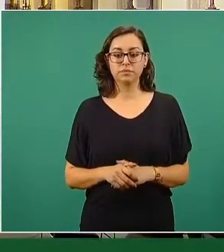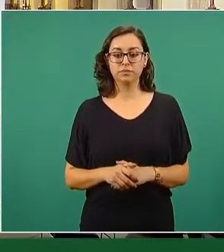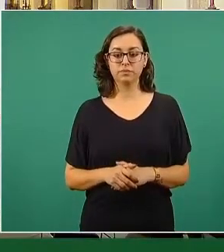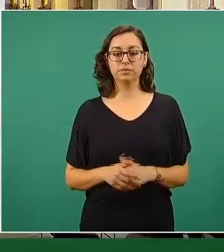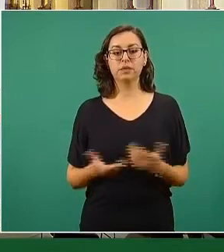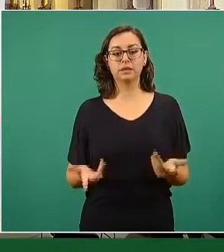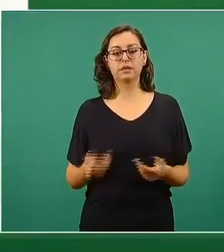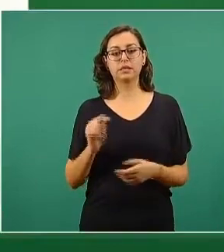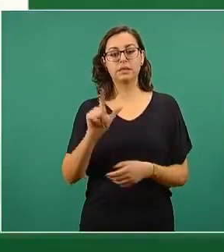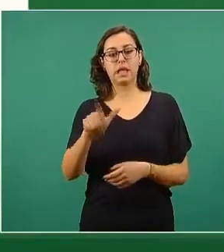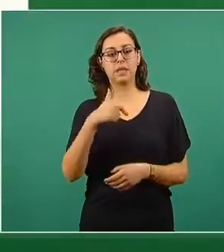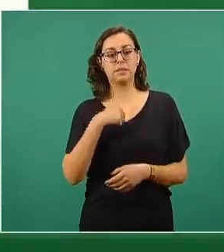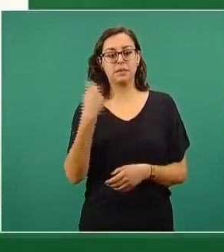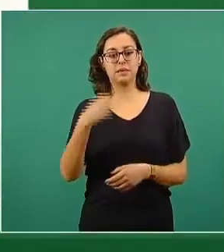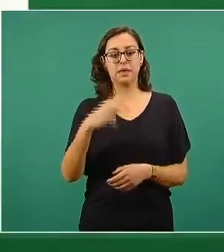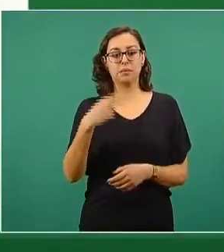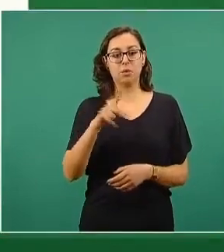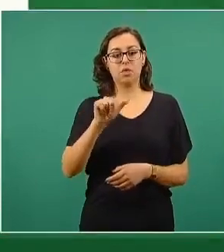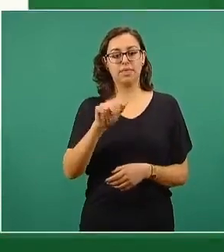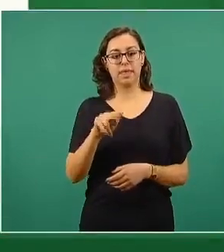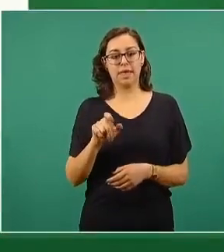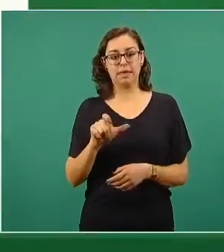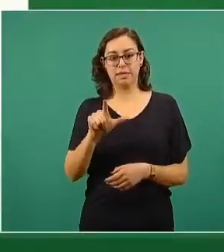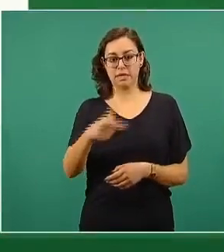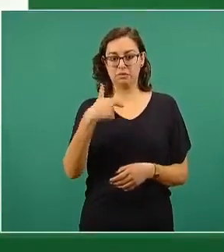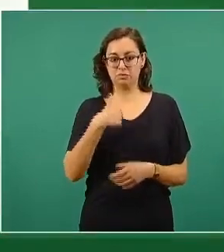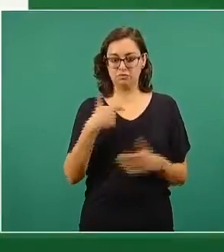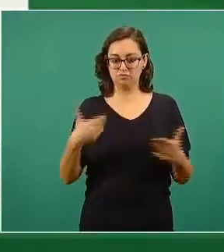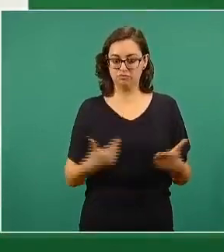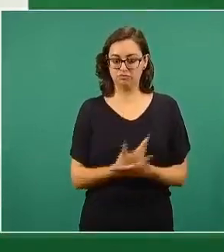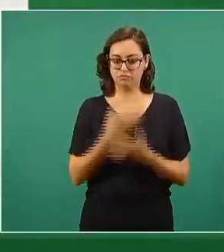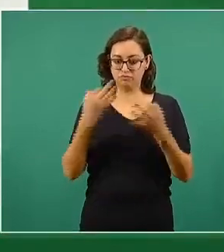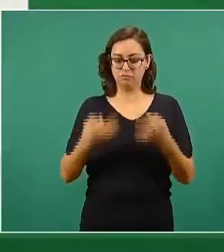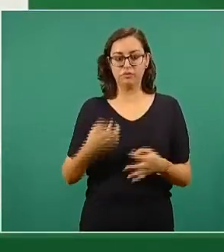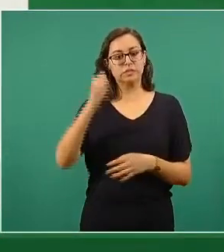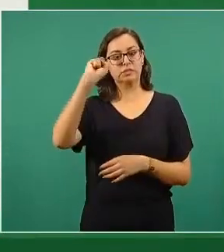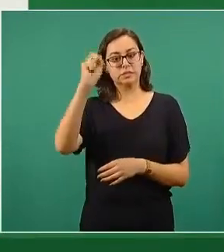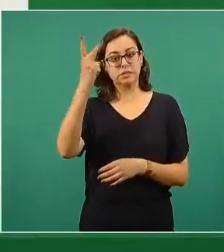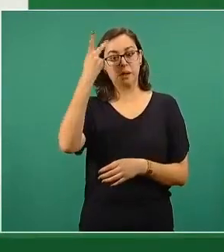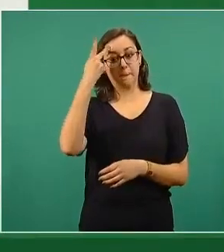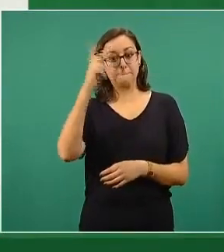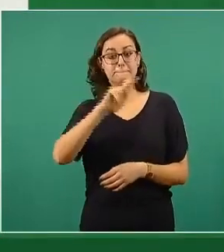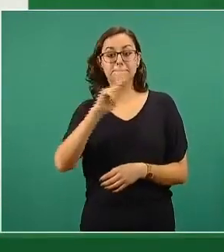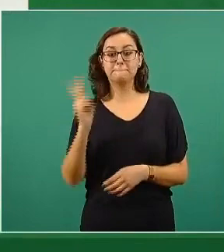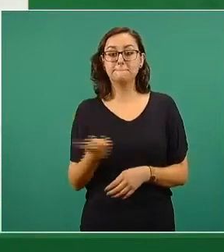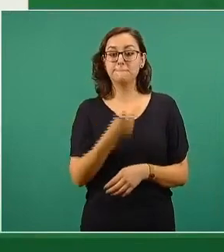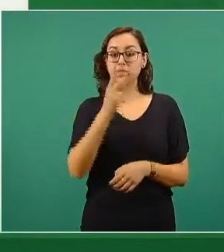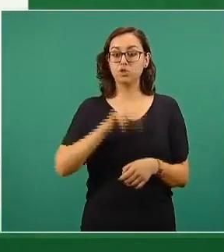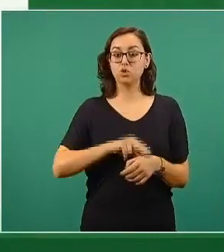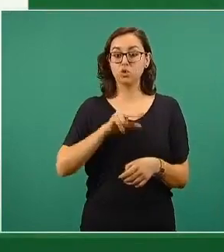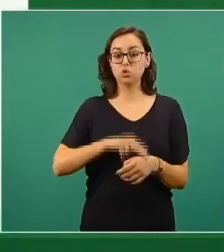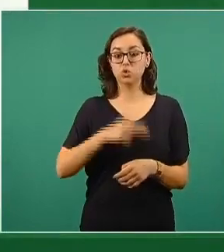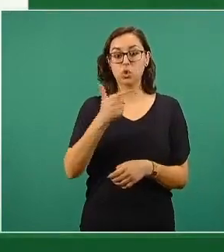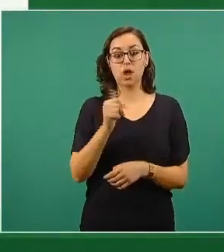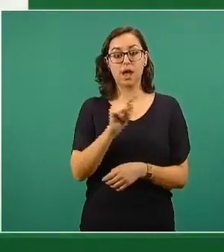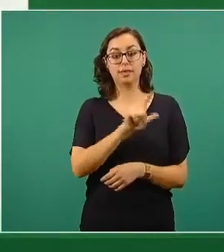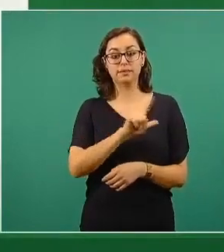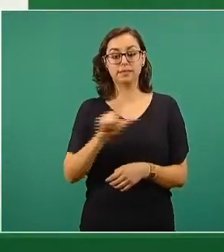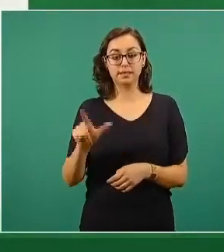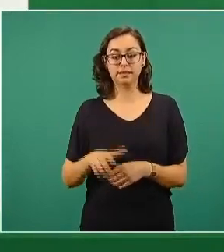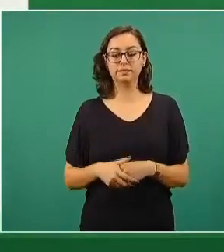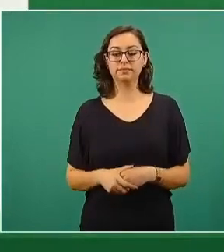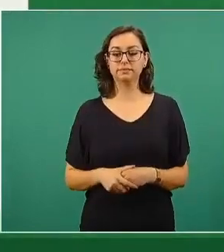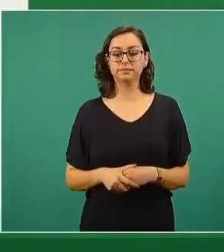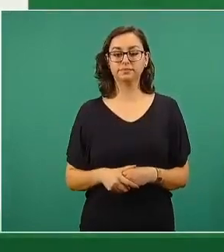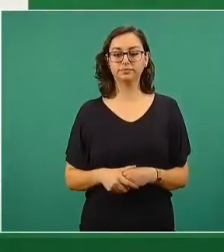Hola, ¿qué tal? Yo soy Daniel Heimsatz, soy originario de San Luis Potosí y mi pregunta para el doctor Gattel es ¿por qué ¿O qué es